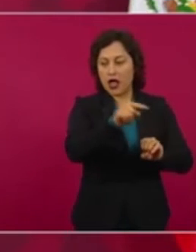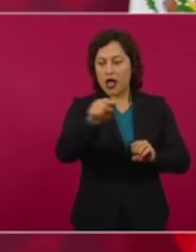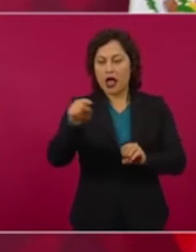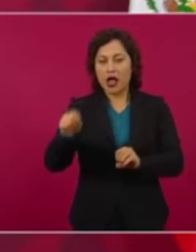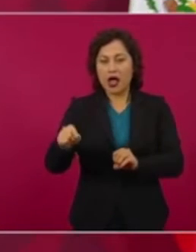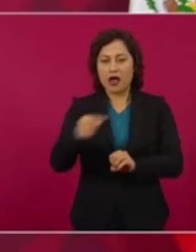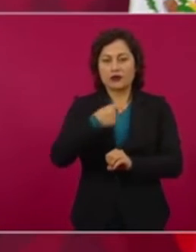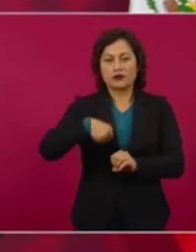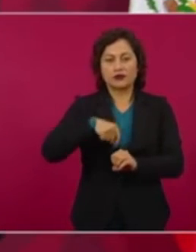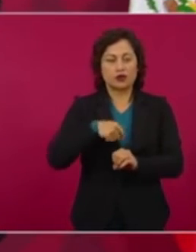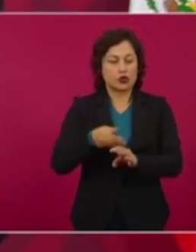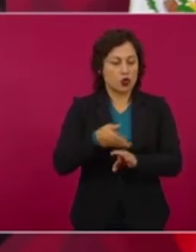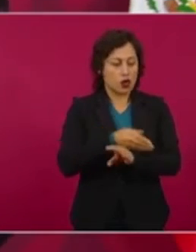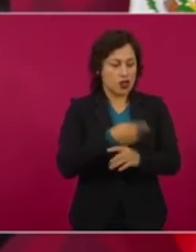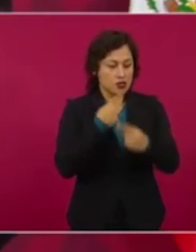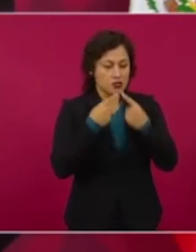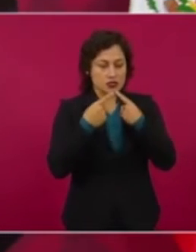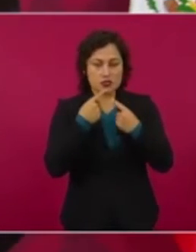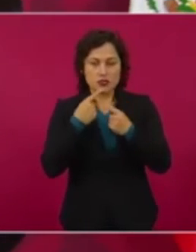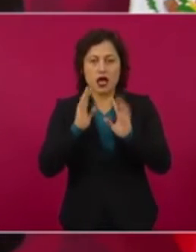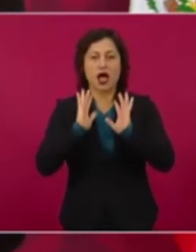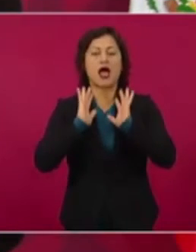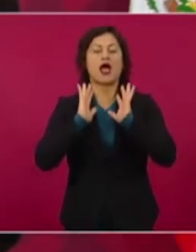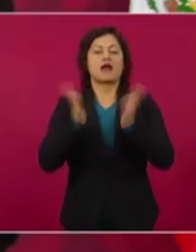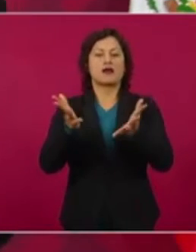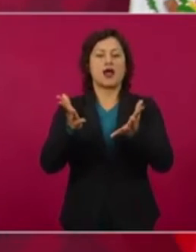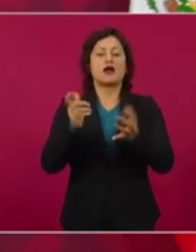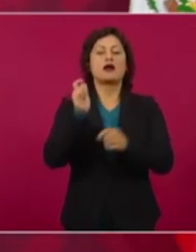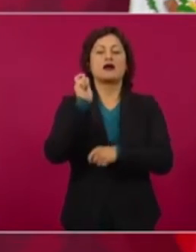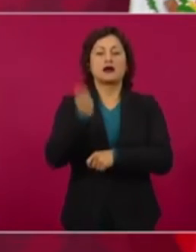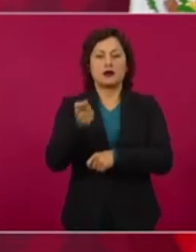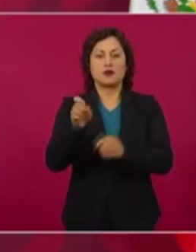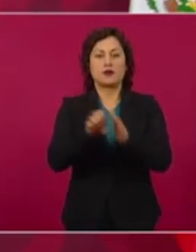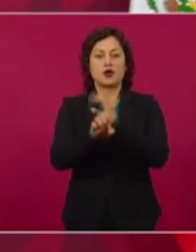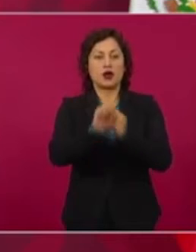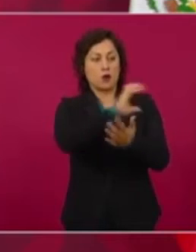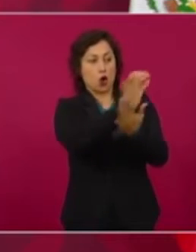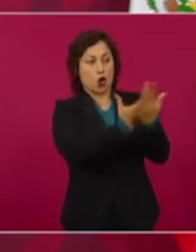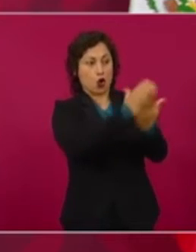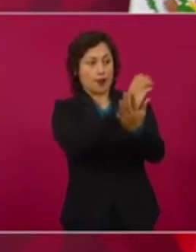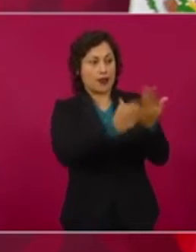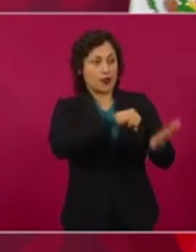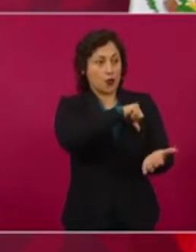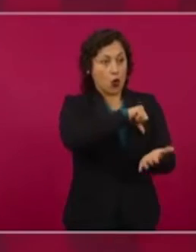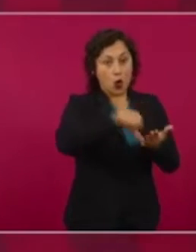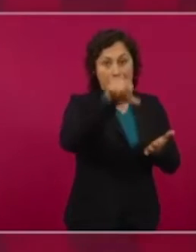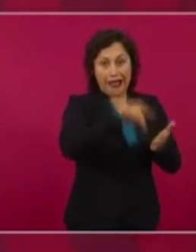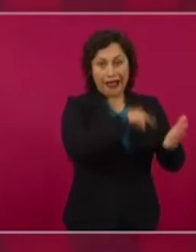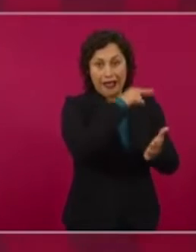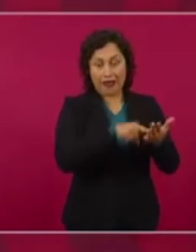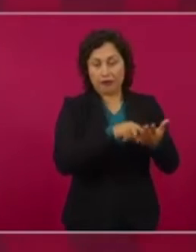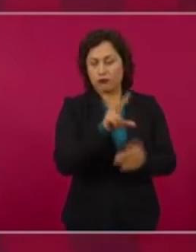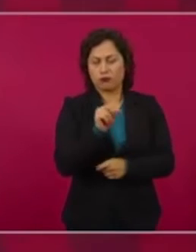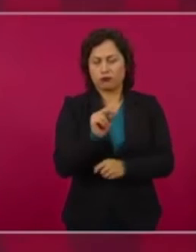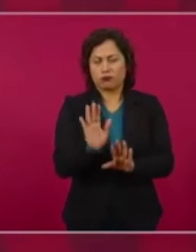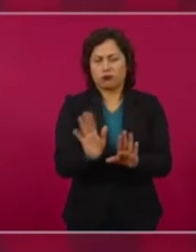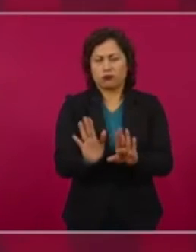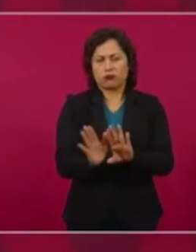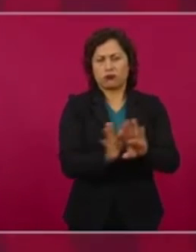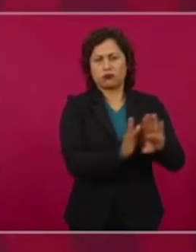porque en vez de decir cancelamos los contratos, buscamos el